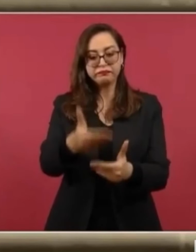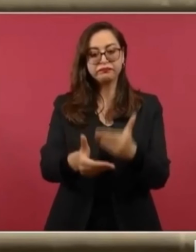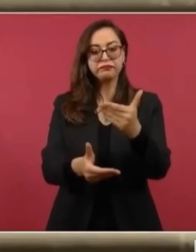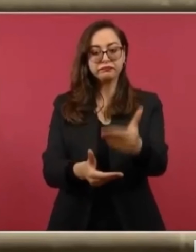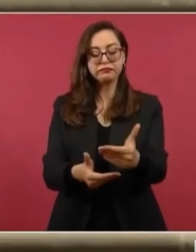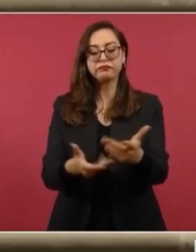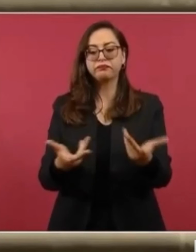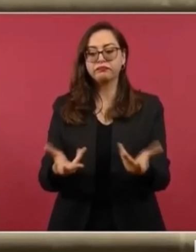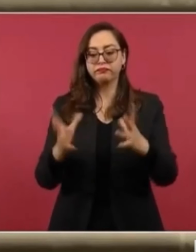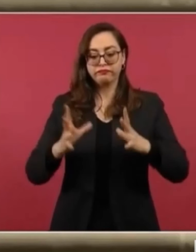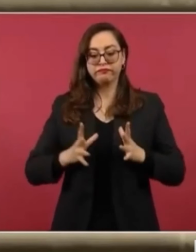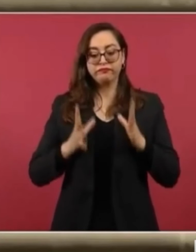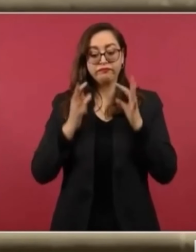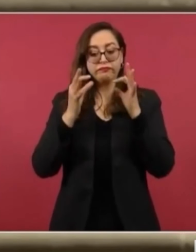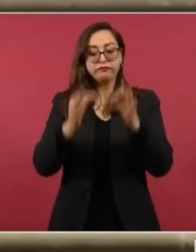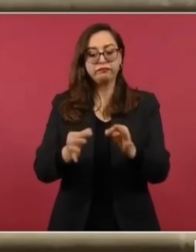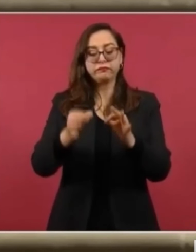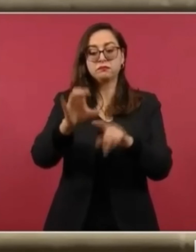un comité conjunto